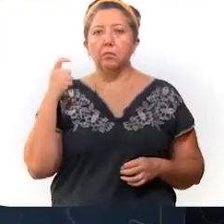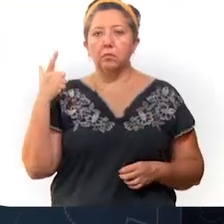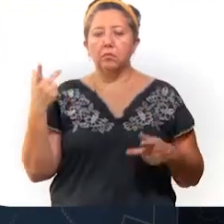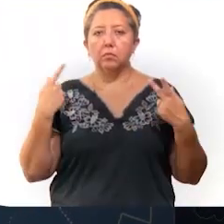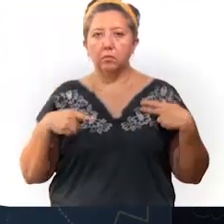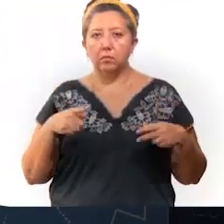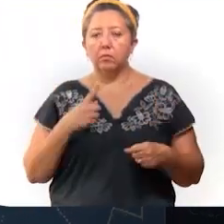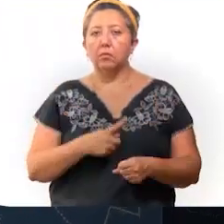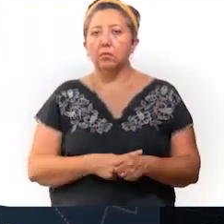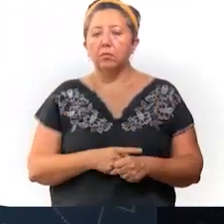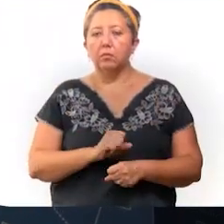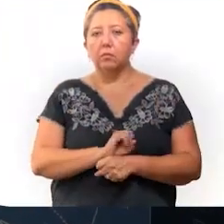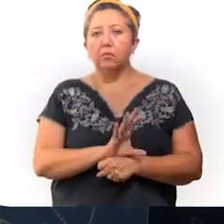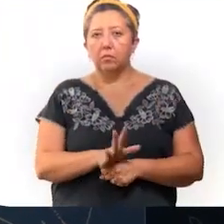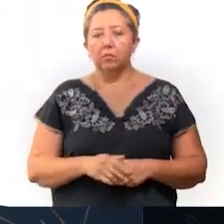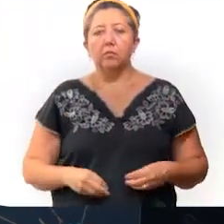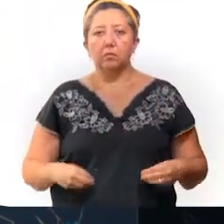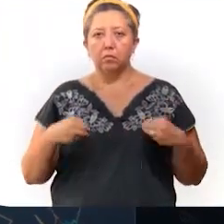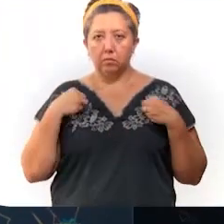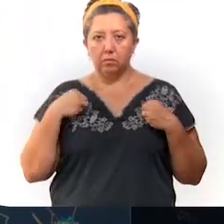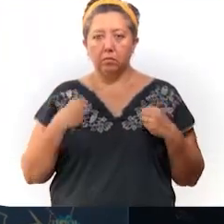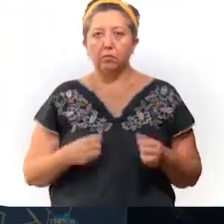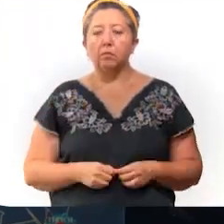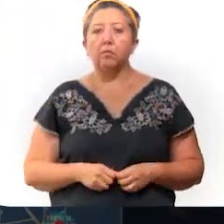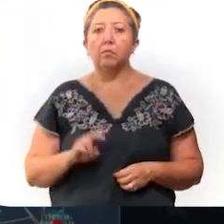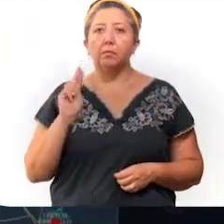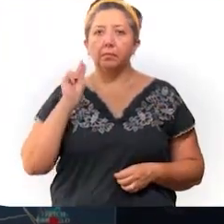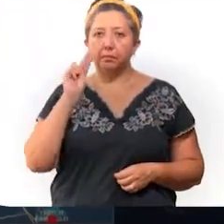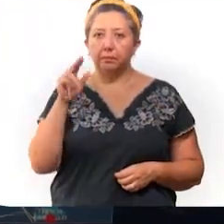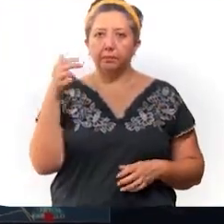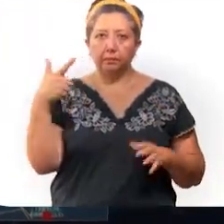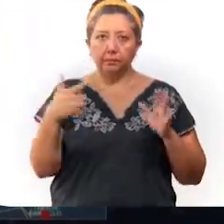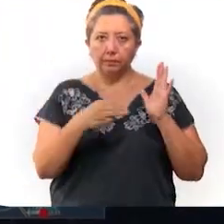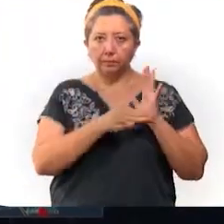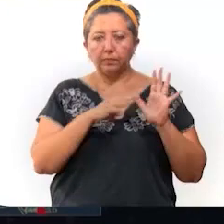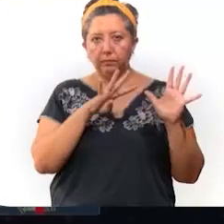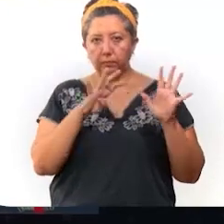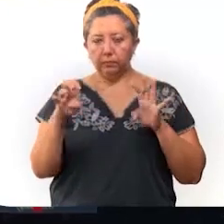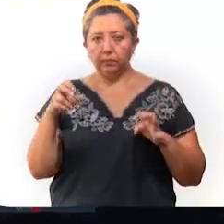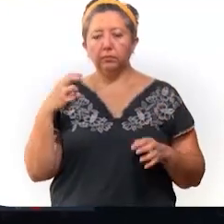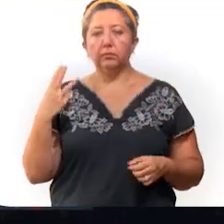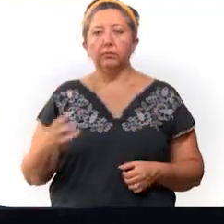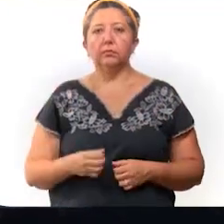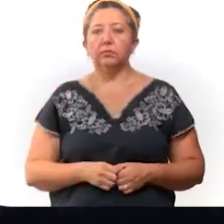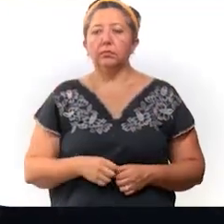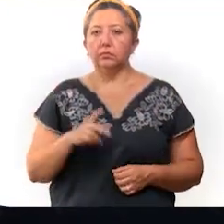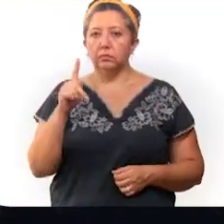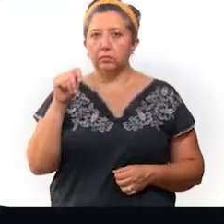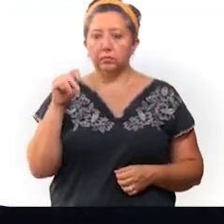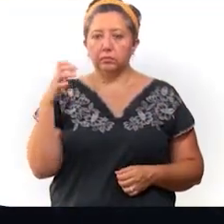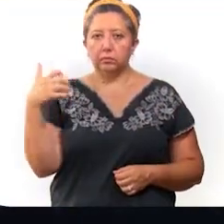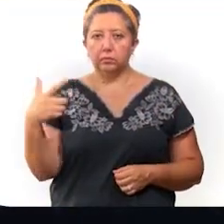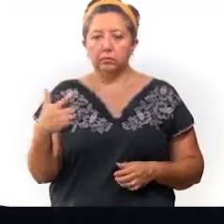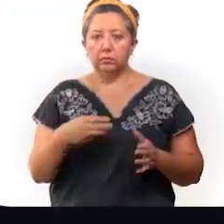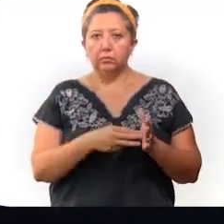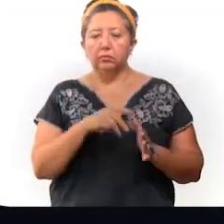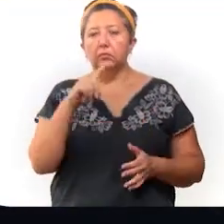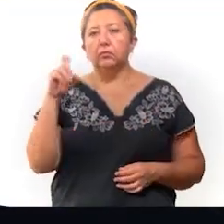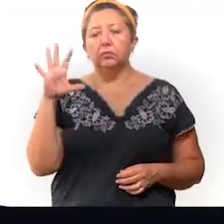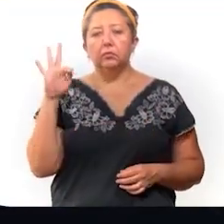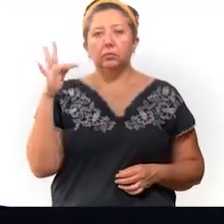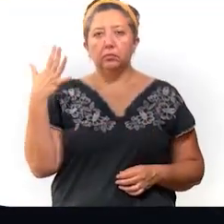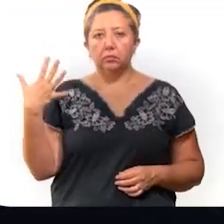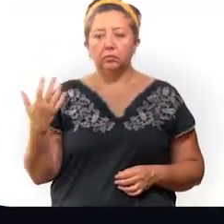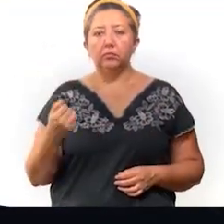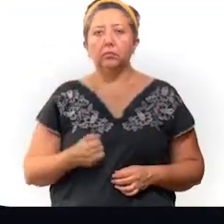27.967 personas contagiadas de coronavirus que viven en la zona norte 7.903, en la zona oriente